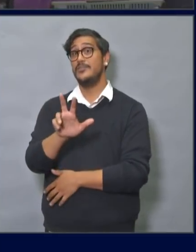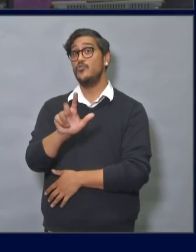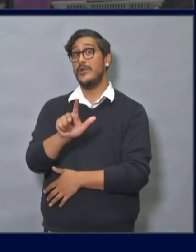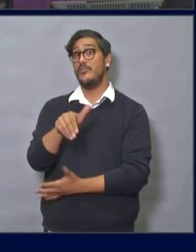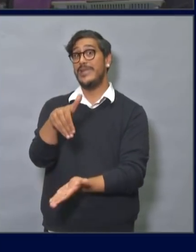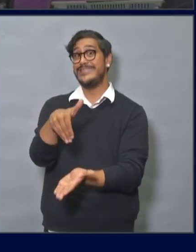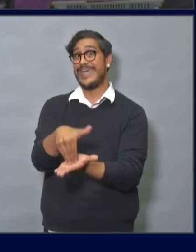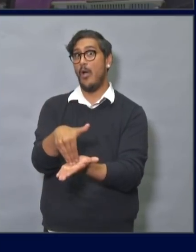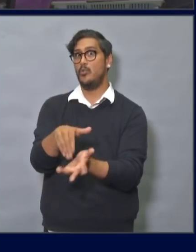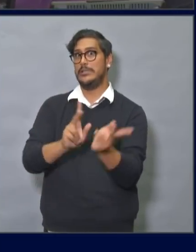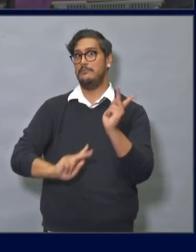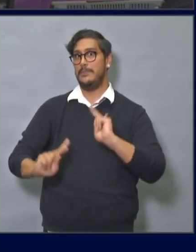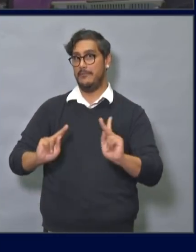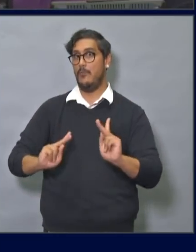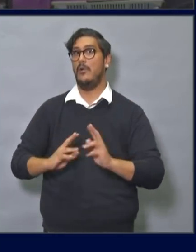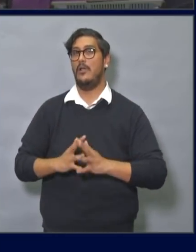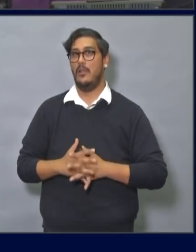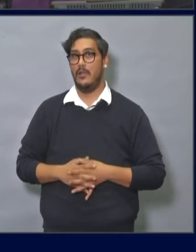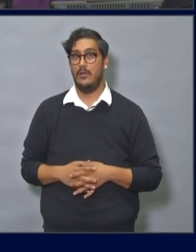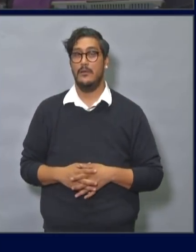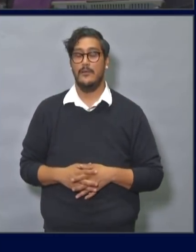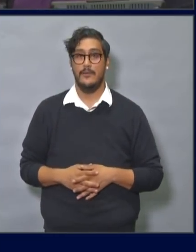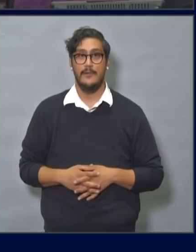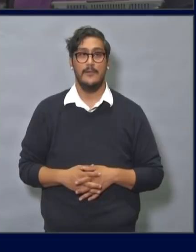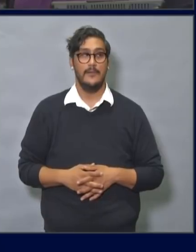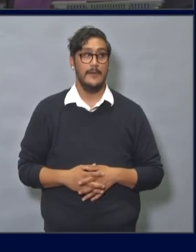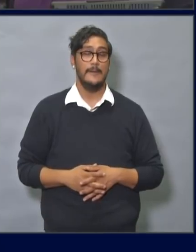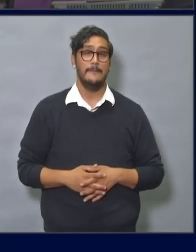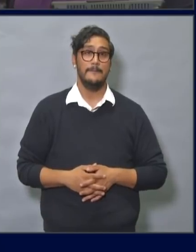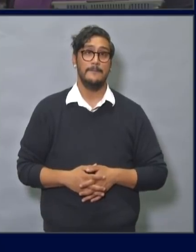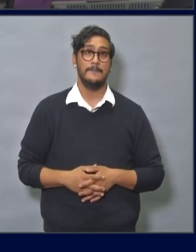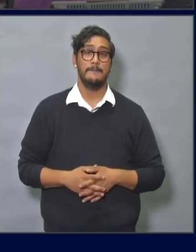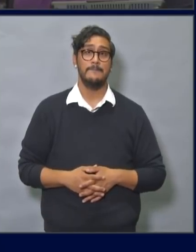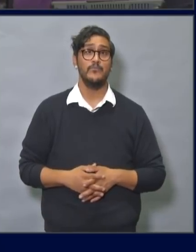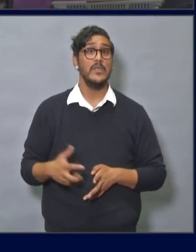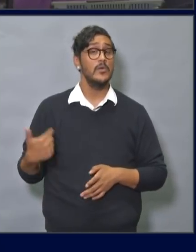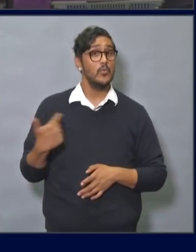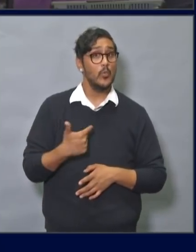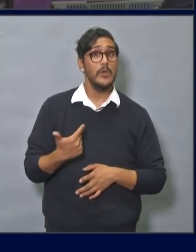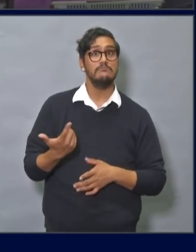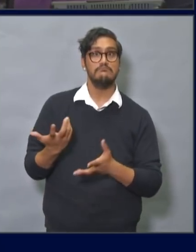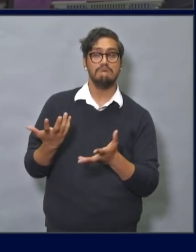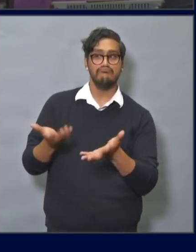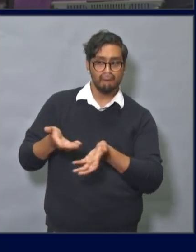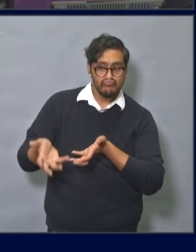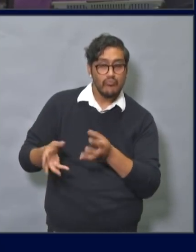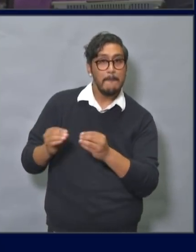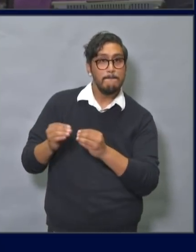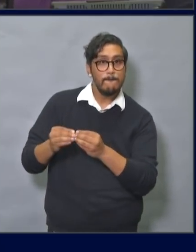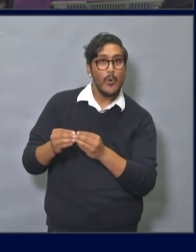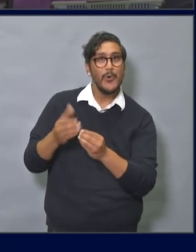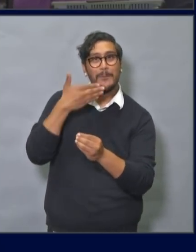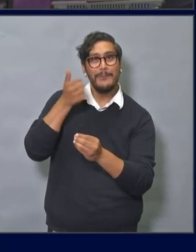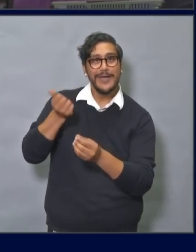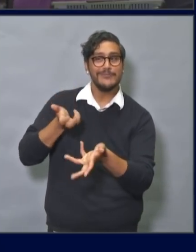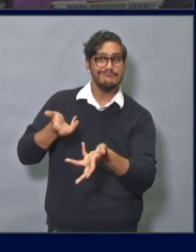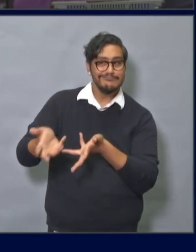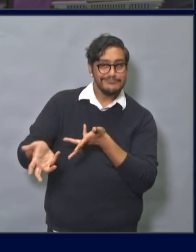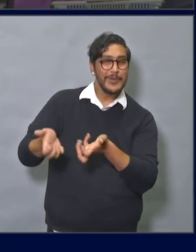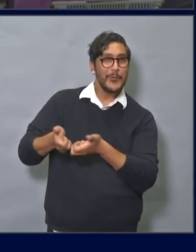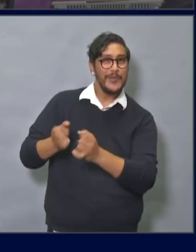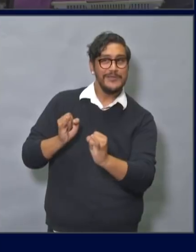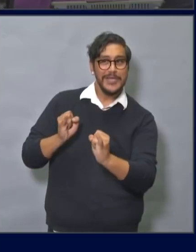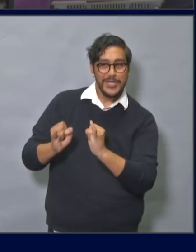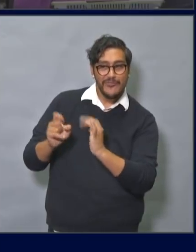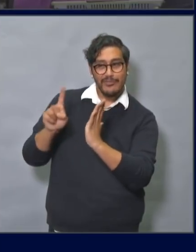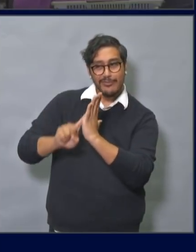23,000 personas. Para alentar una mayor cooperación con nuestros esfuerzos de investigación y de